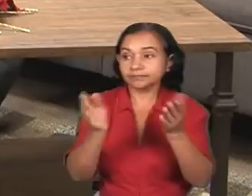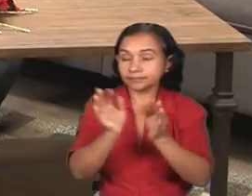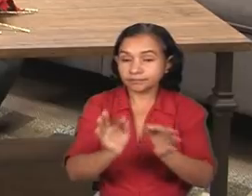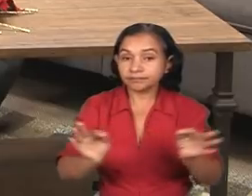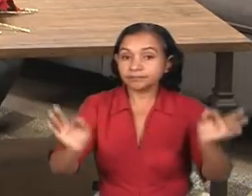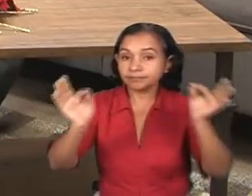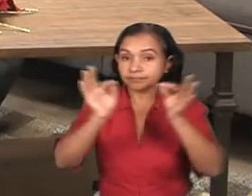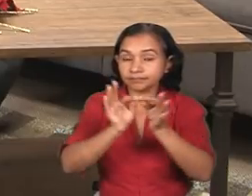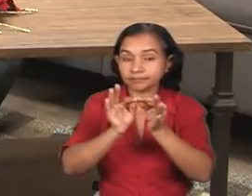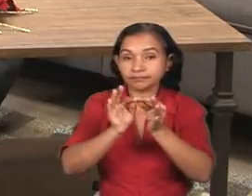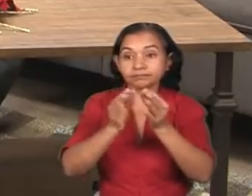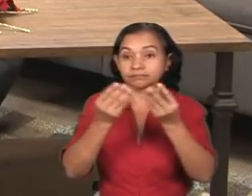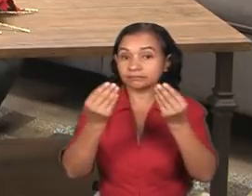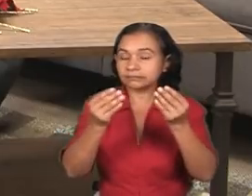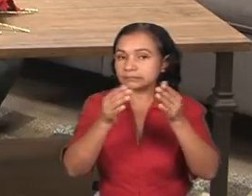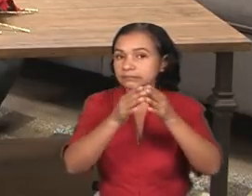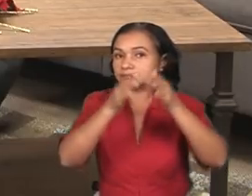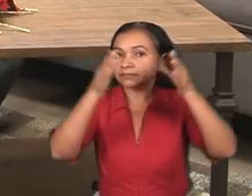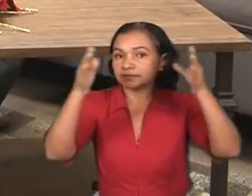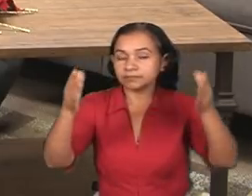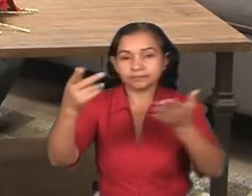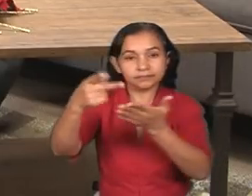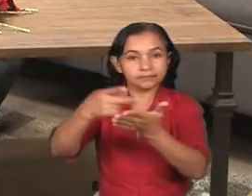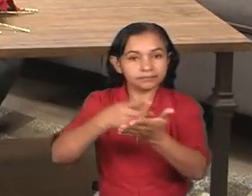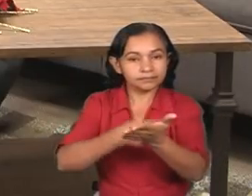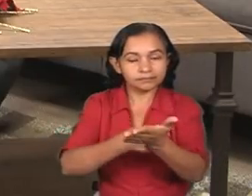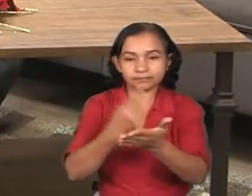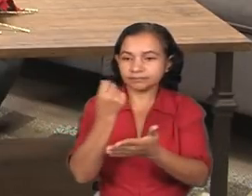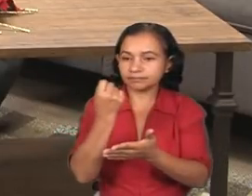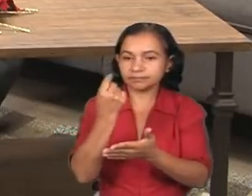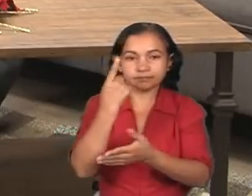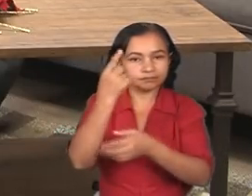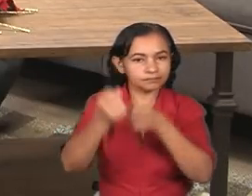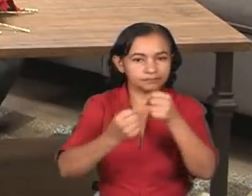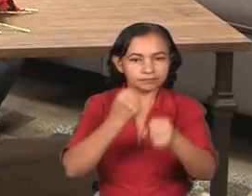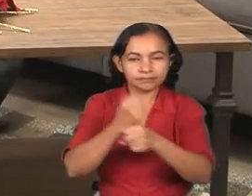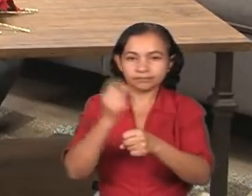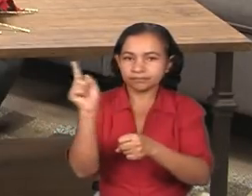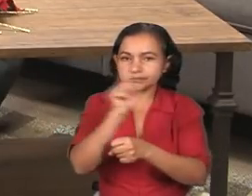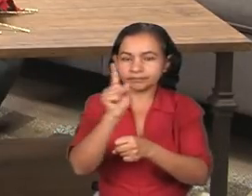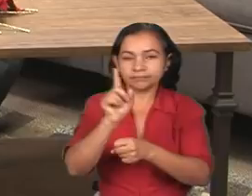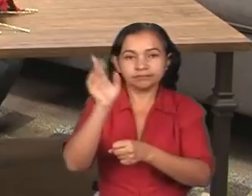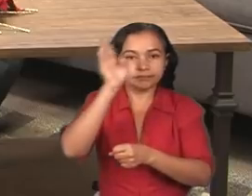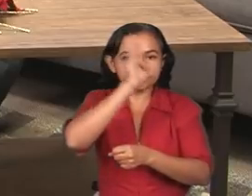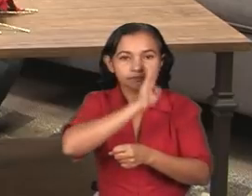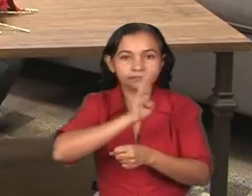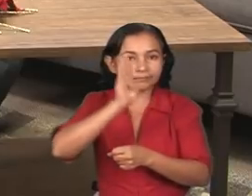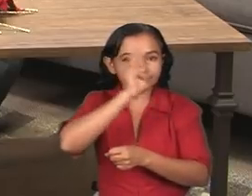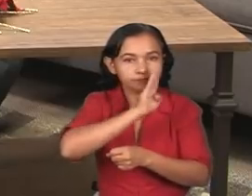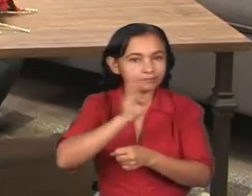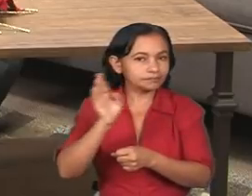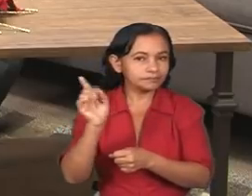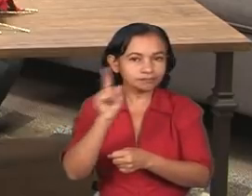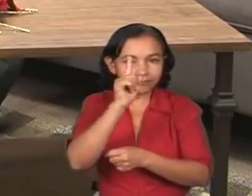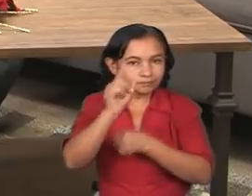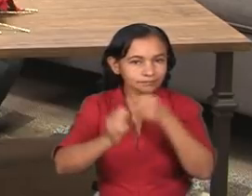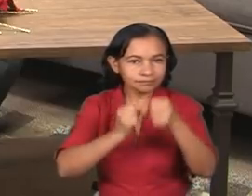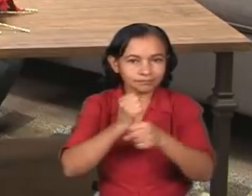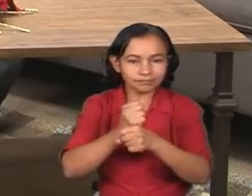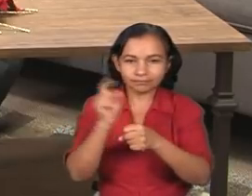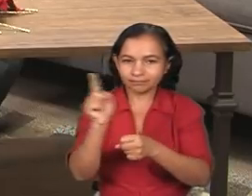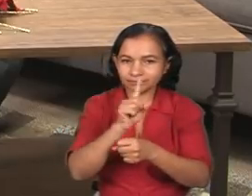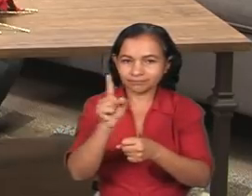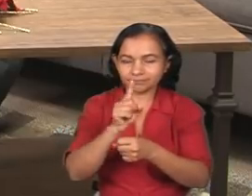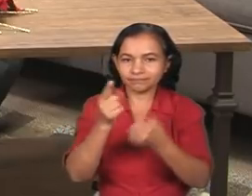gran tamaño. Exacto. Proyectos incluso que no se terminan de ejecutar en un solo año, por lo menos por Bluefield, por la magnitud, proyecto de Bluefield, como te